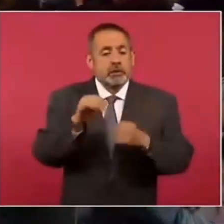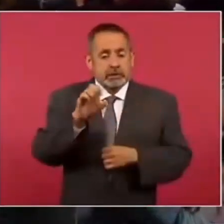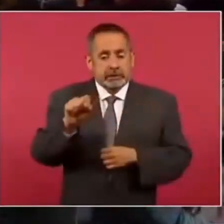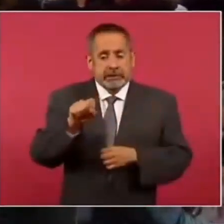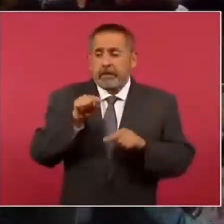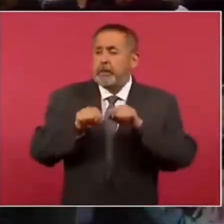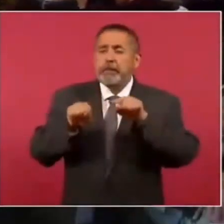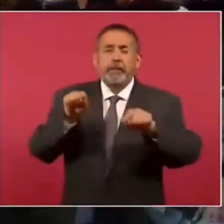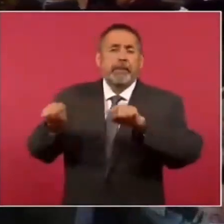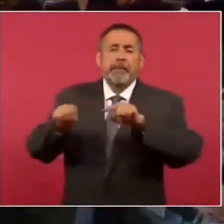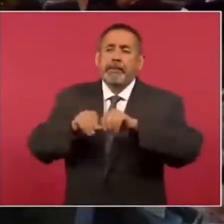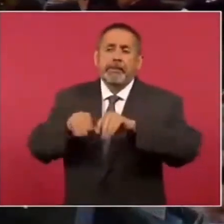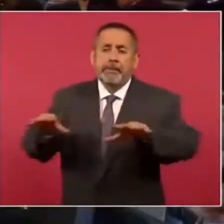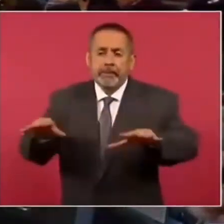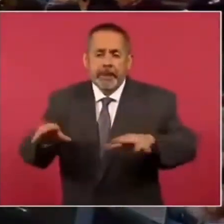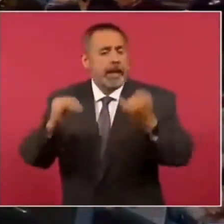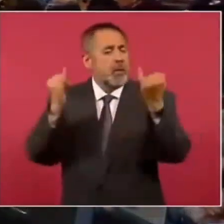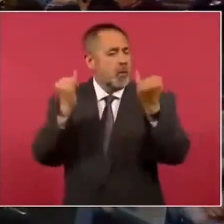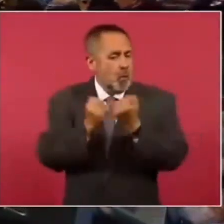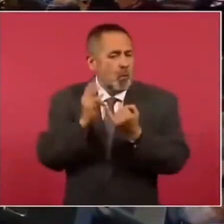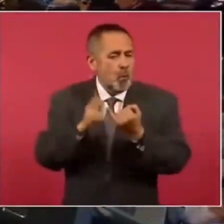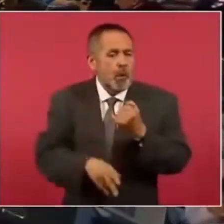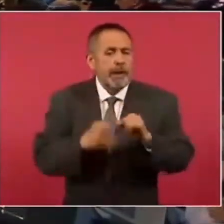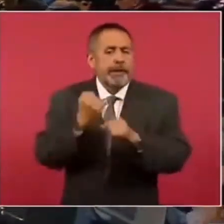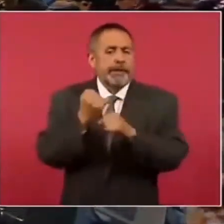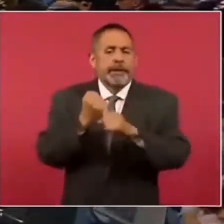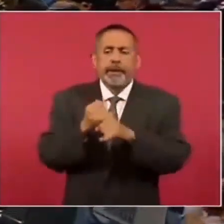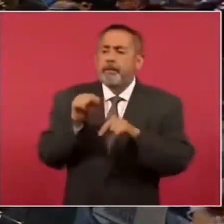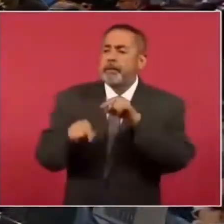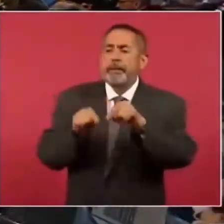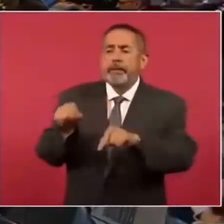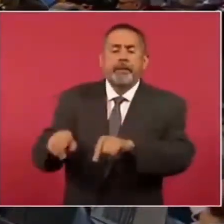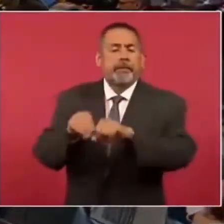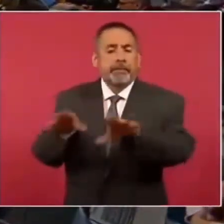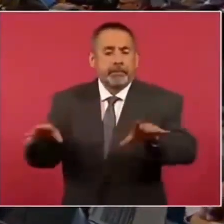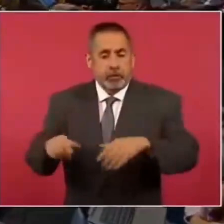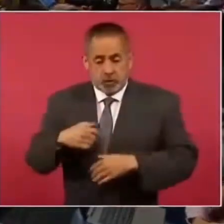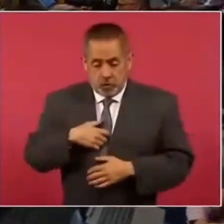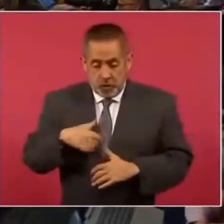así va a ser lo del Internet, igual. Antes de irnos,